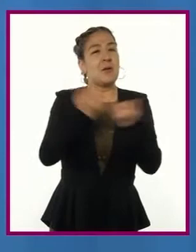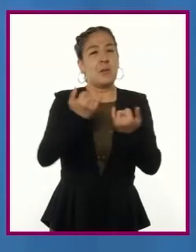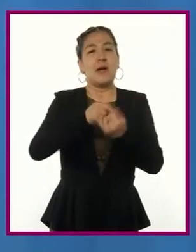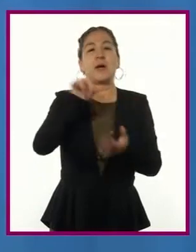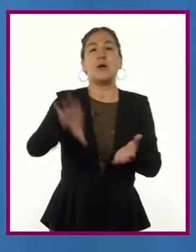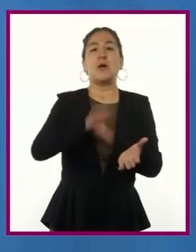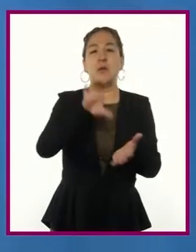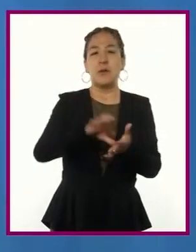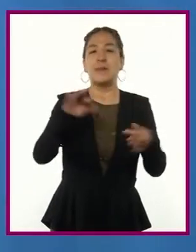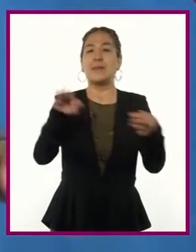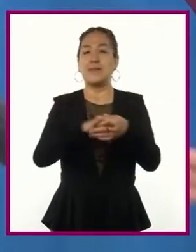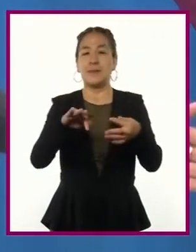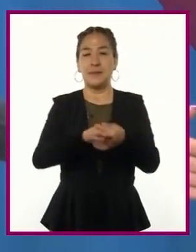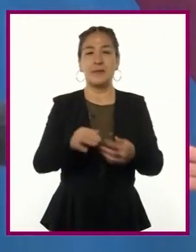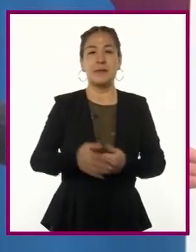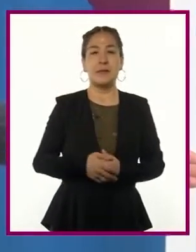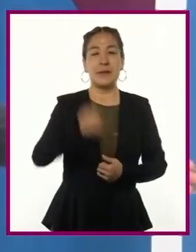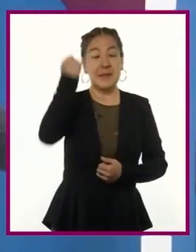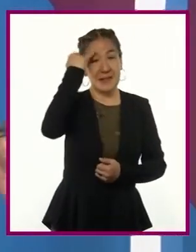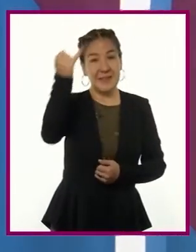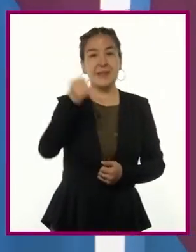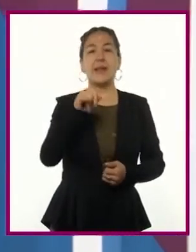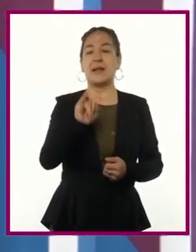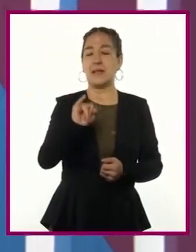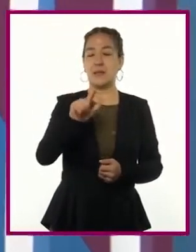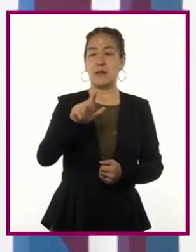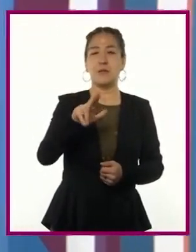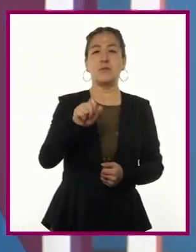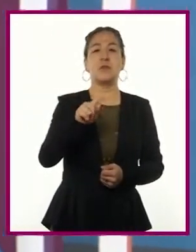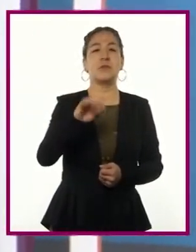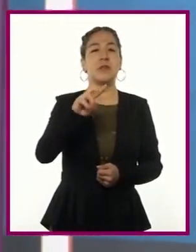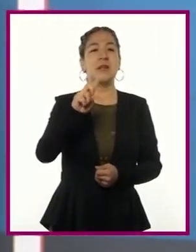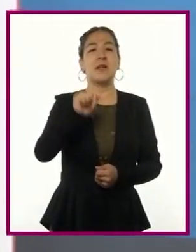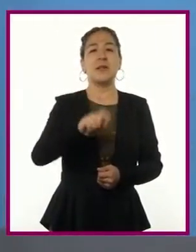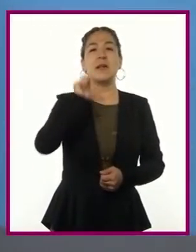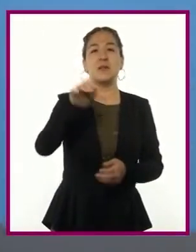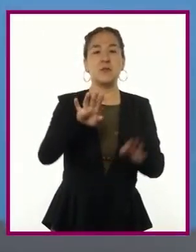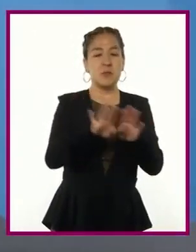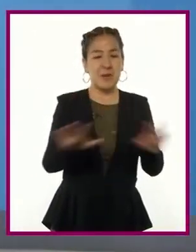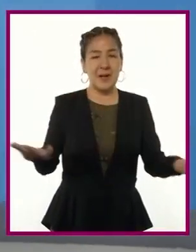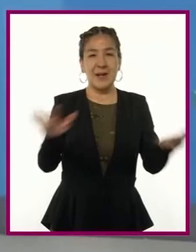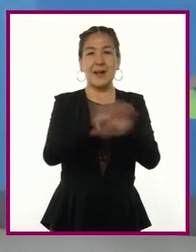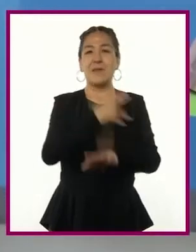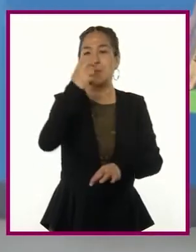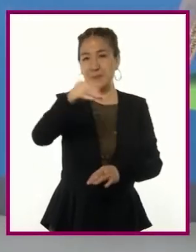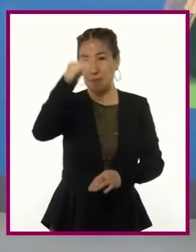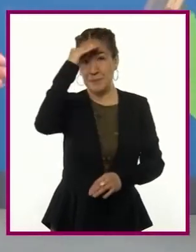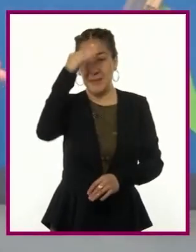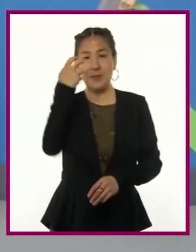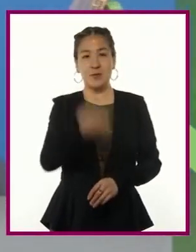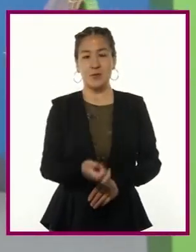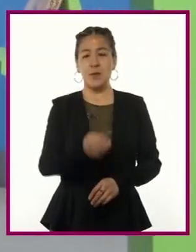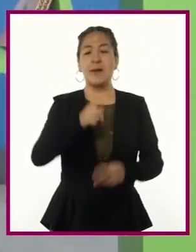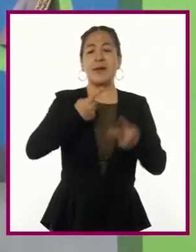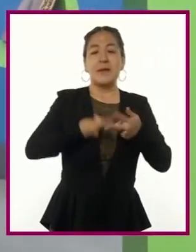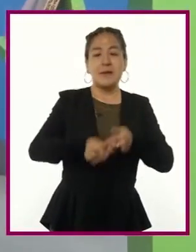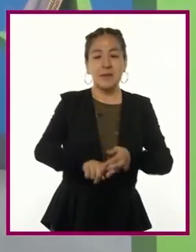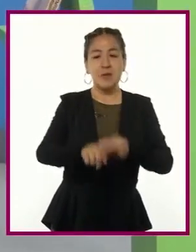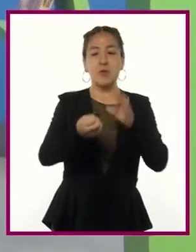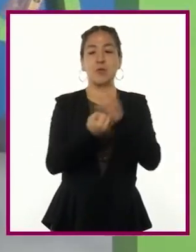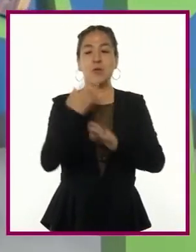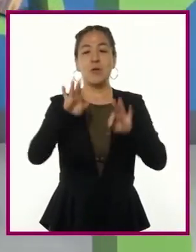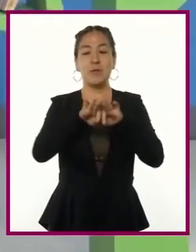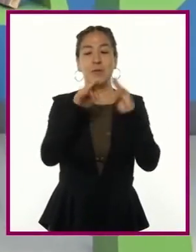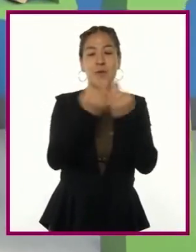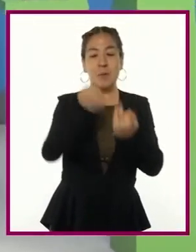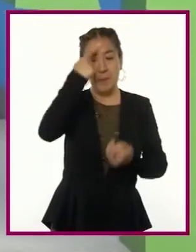colonias. Las ideas ilustradas revolucionaron el pensamiento de las élites criollas, dando comienzo a nuevas formas